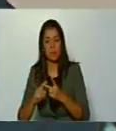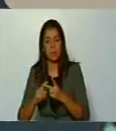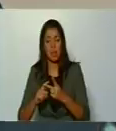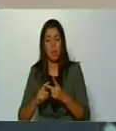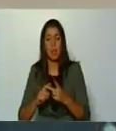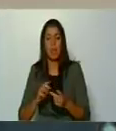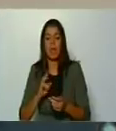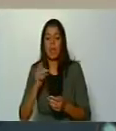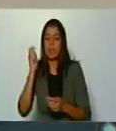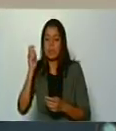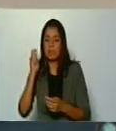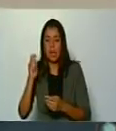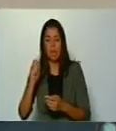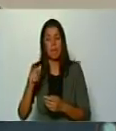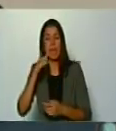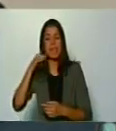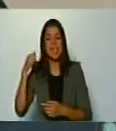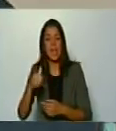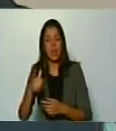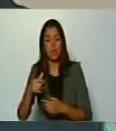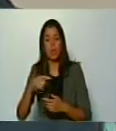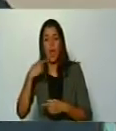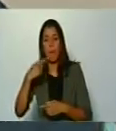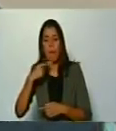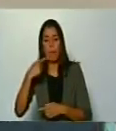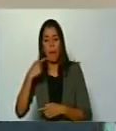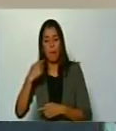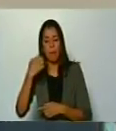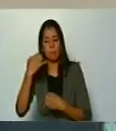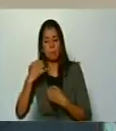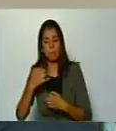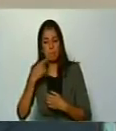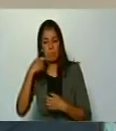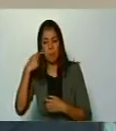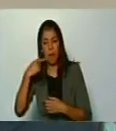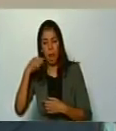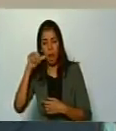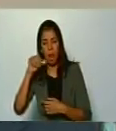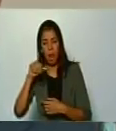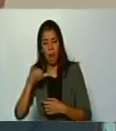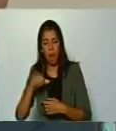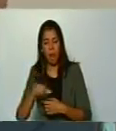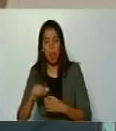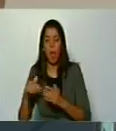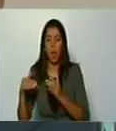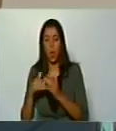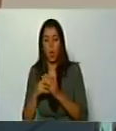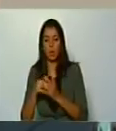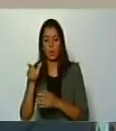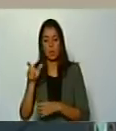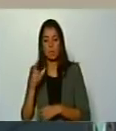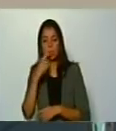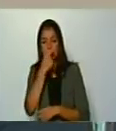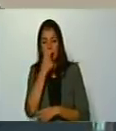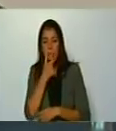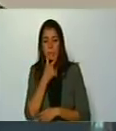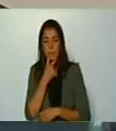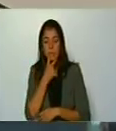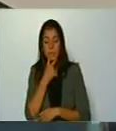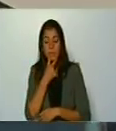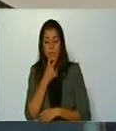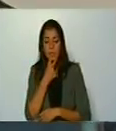su testimonio, esa denuncia en contra de este ciudadano. Pero más allá de ello, por supuesto,